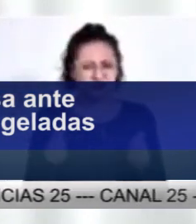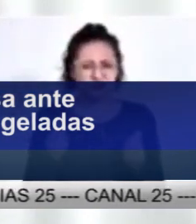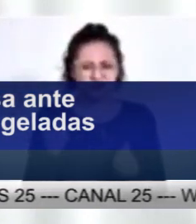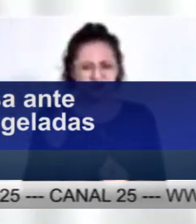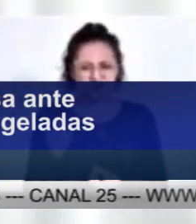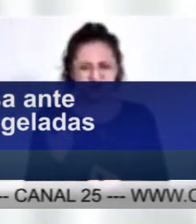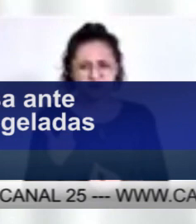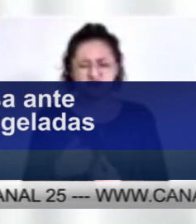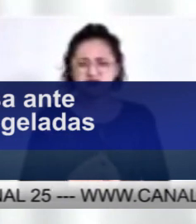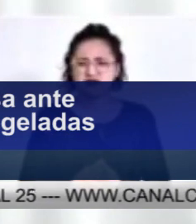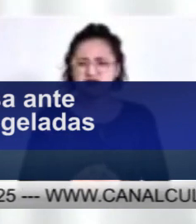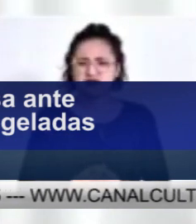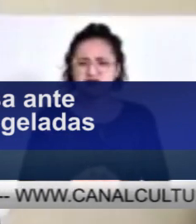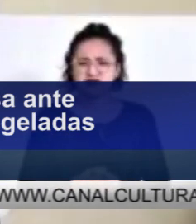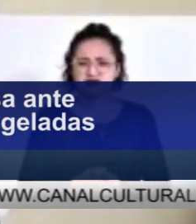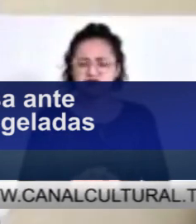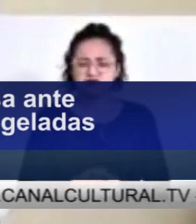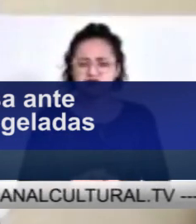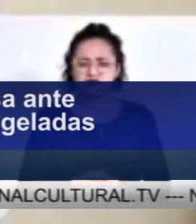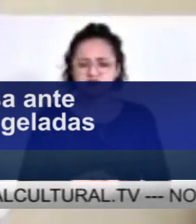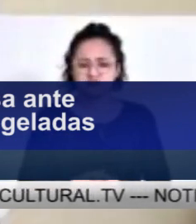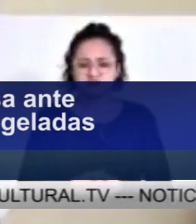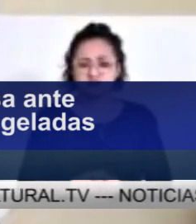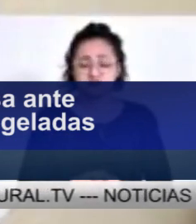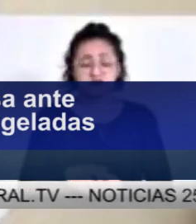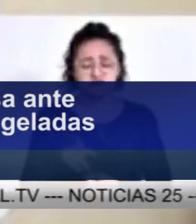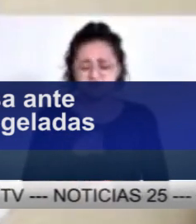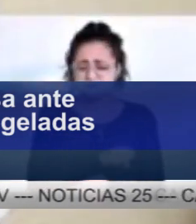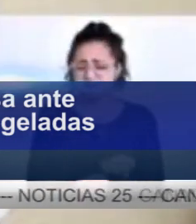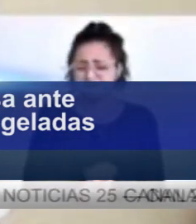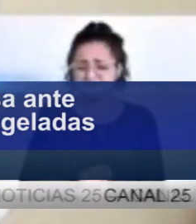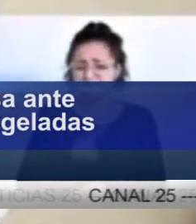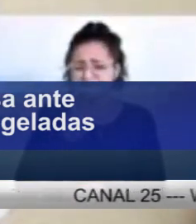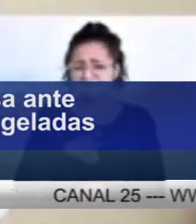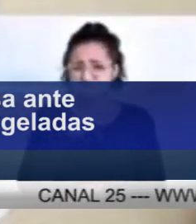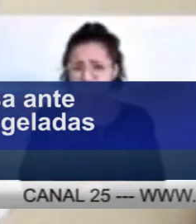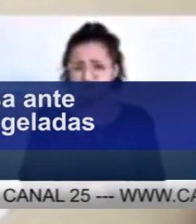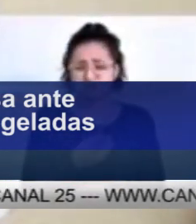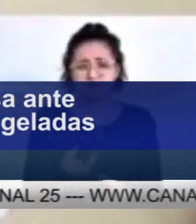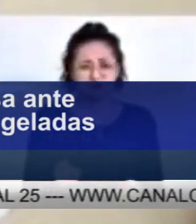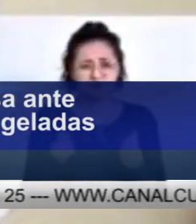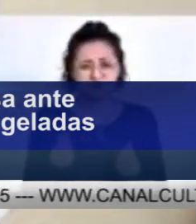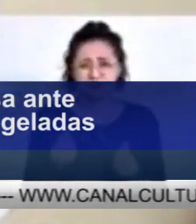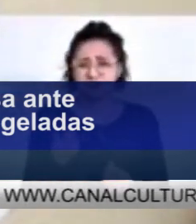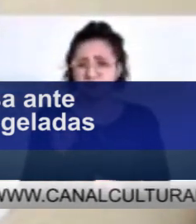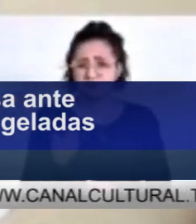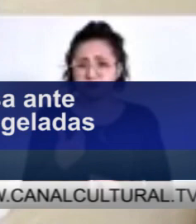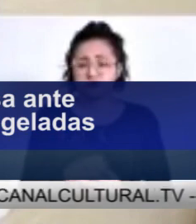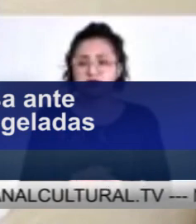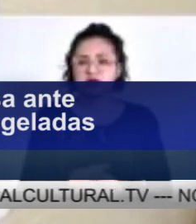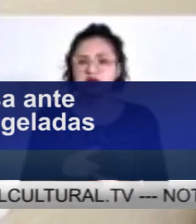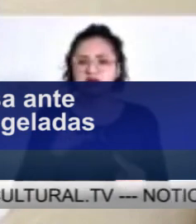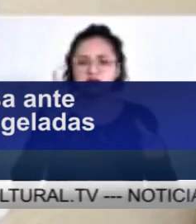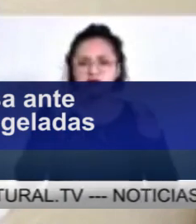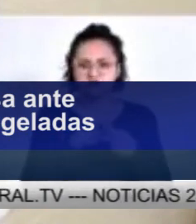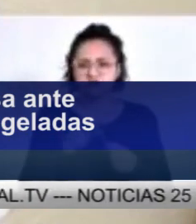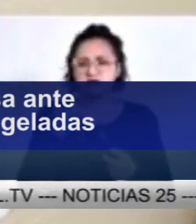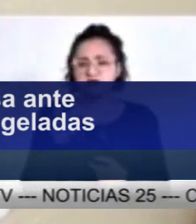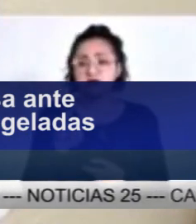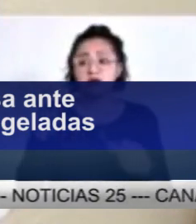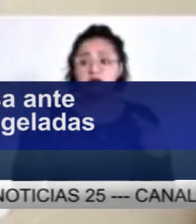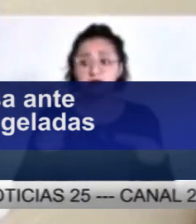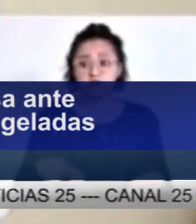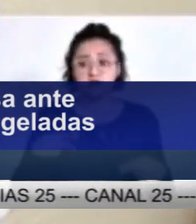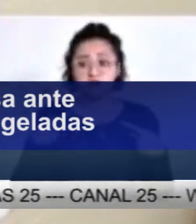puebla por enriquecimiento ilícito desde el 2010 pues además agregó que el